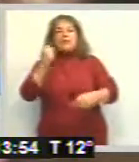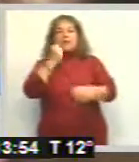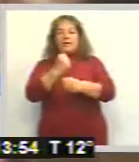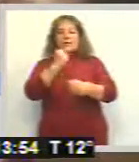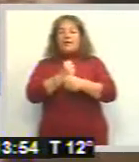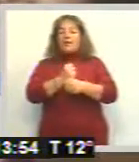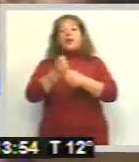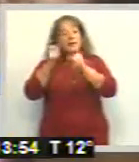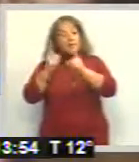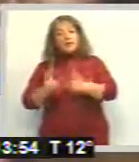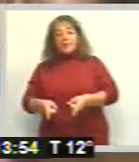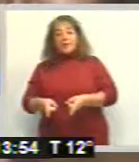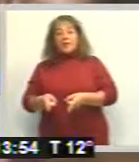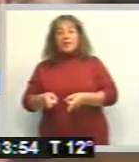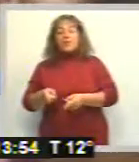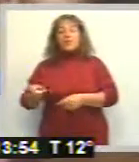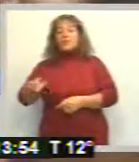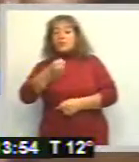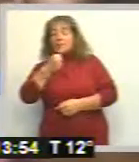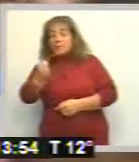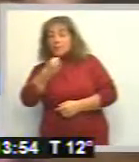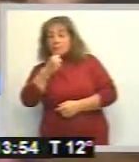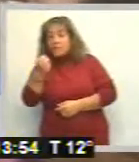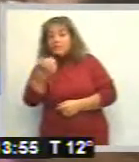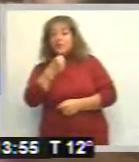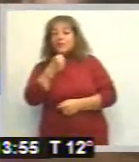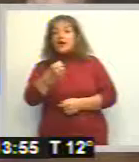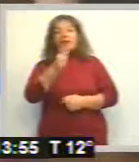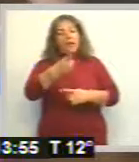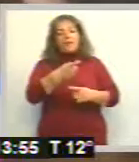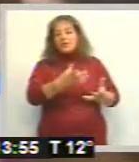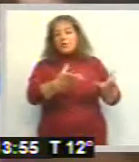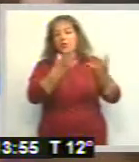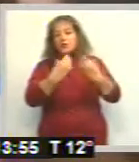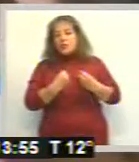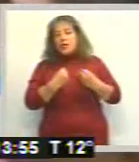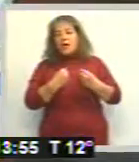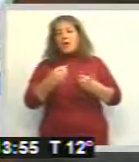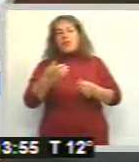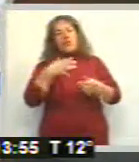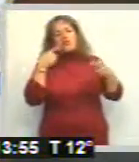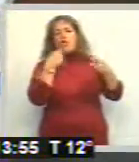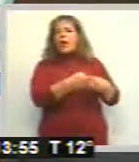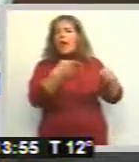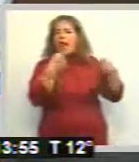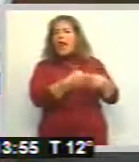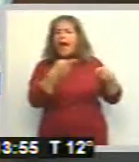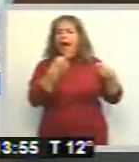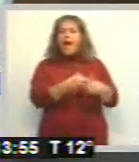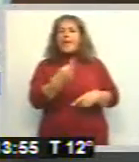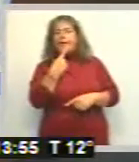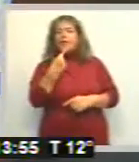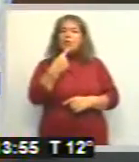incluso los medios de comunicación. En eso son una gran ayuda para nosotros porque reciben muchos reclamos, reciben muchas